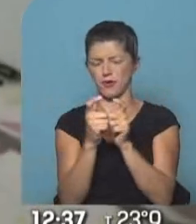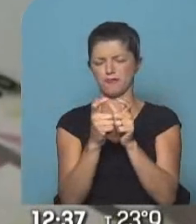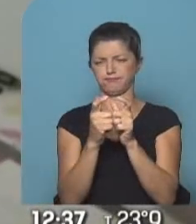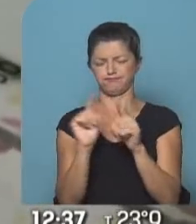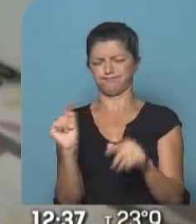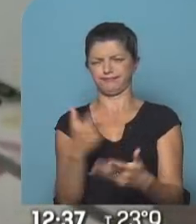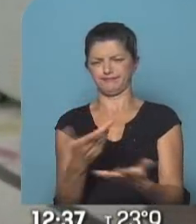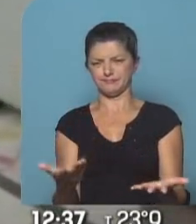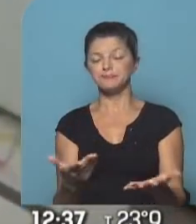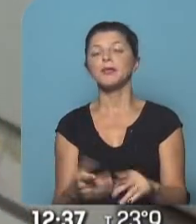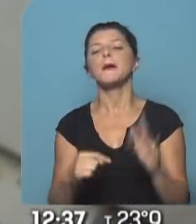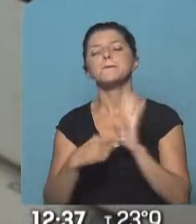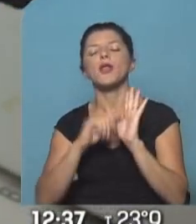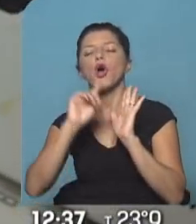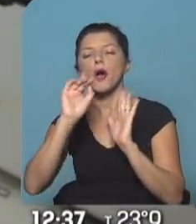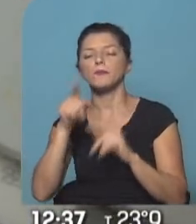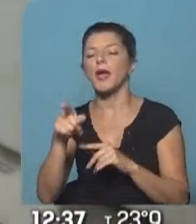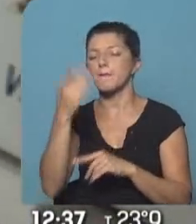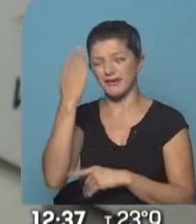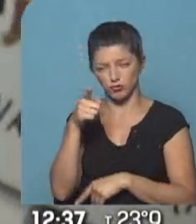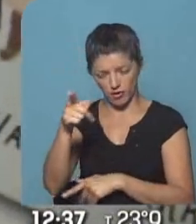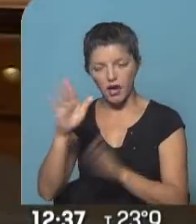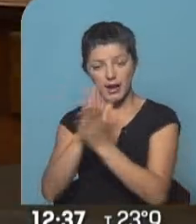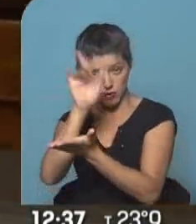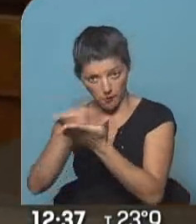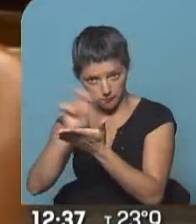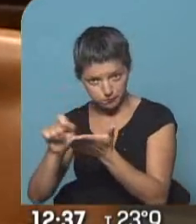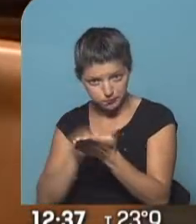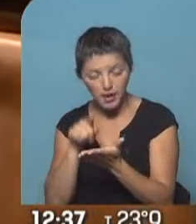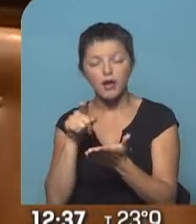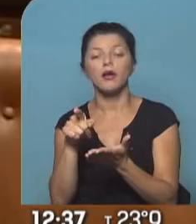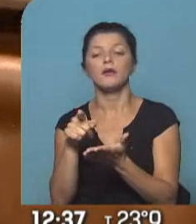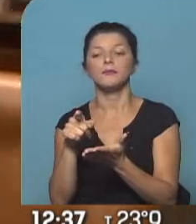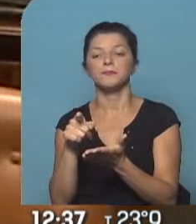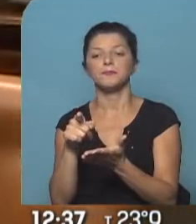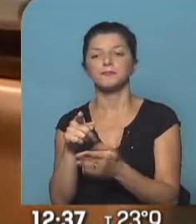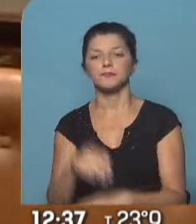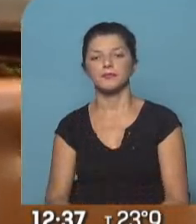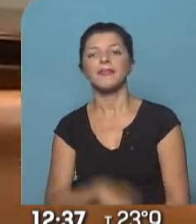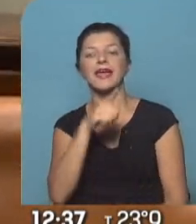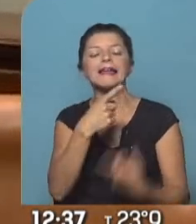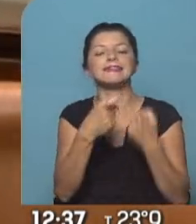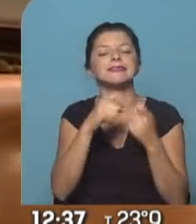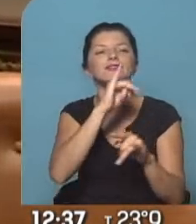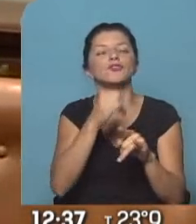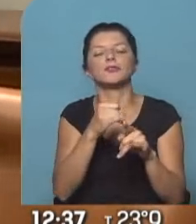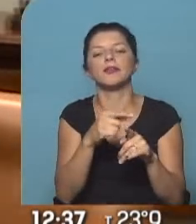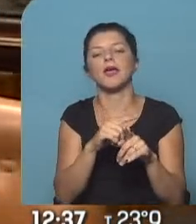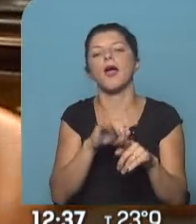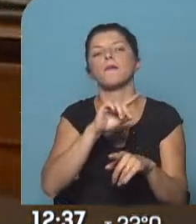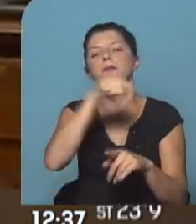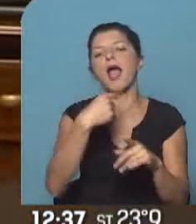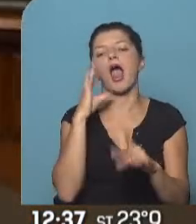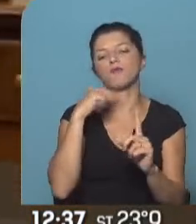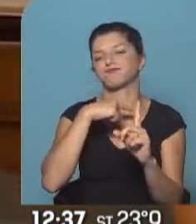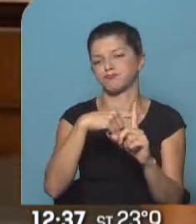perplejidad por el triunfo de la que habla Gulf, que deja a todos pensando, bueno, si no quería ser presidente